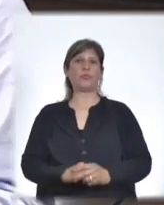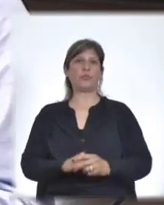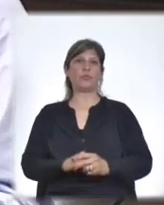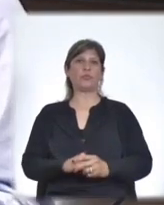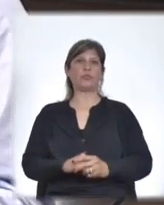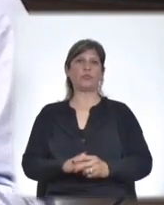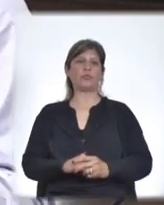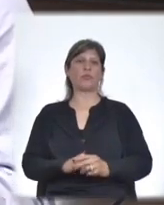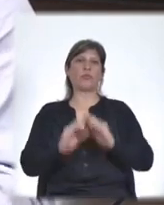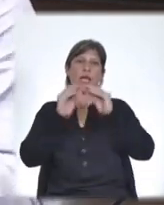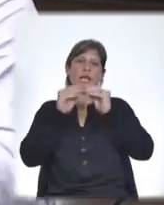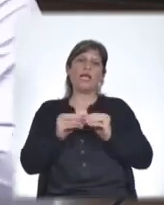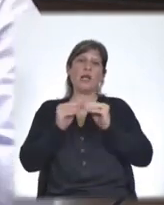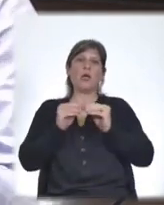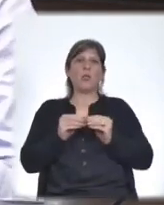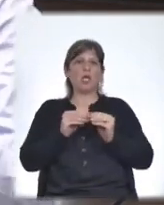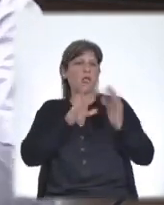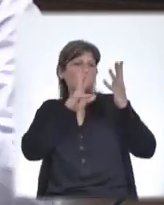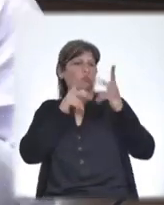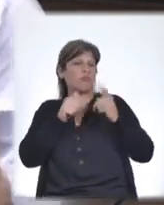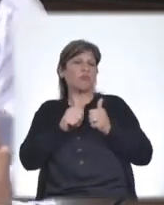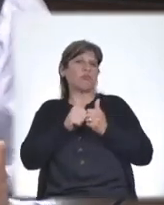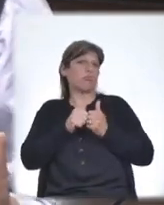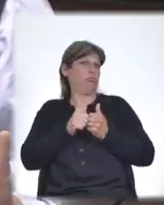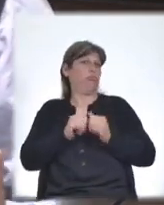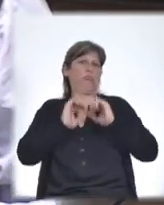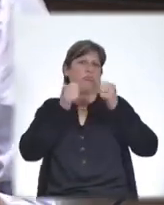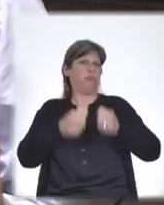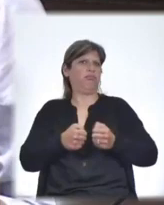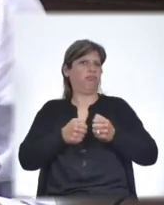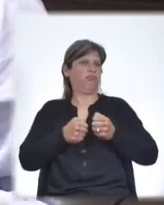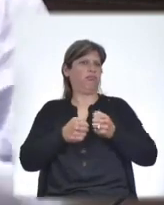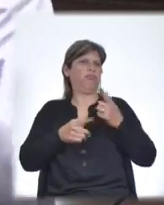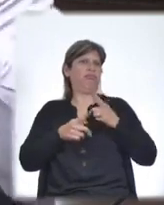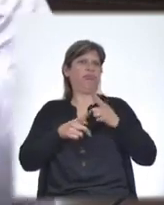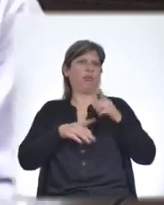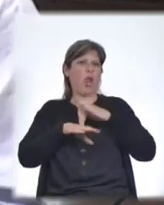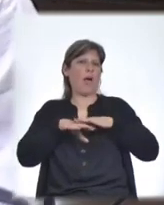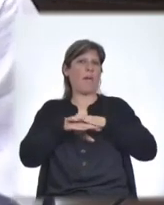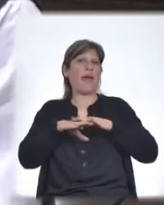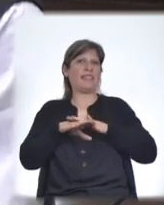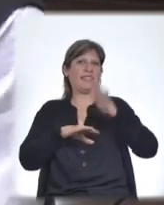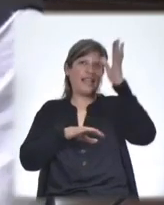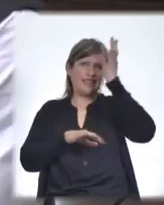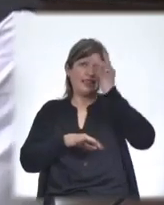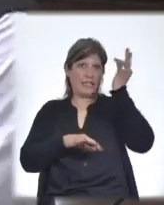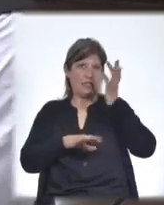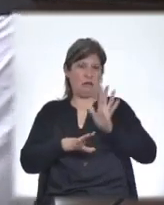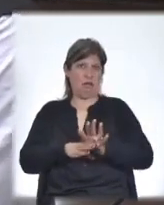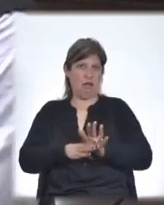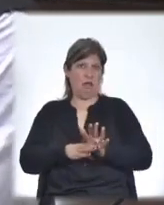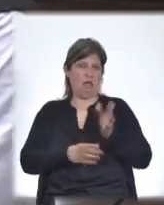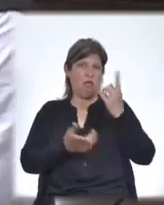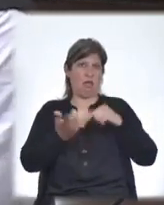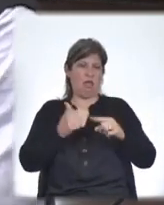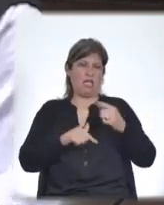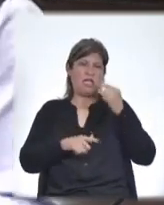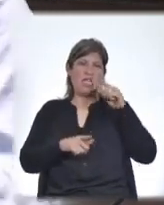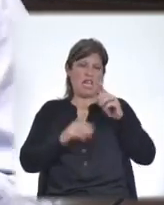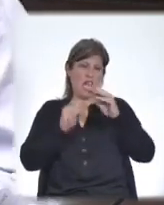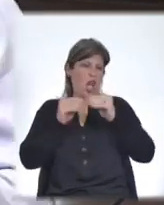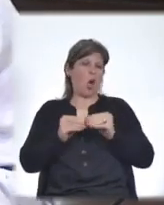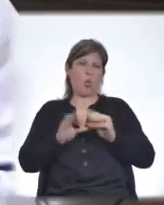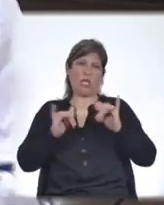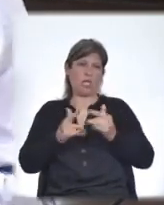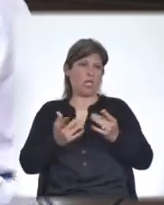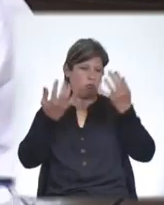que el presupuesto está armado en sólida base técnica y que las cuentas fiscales van a cerrar porque así